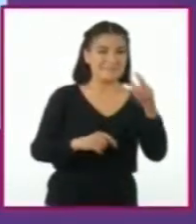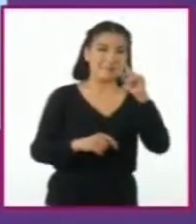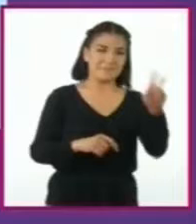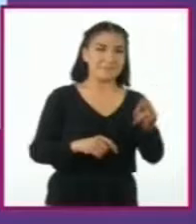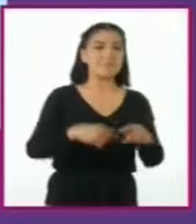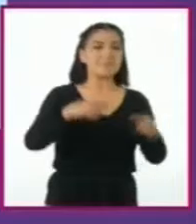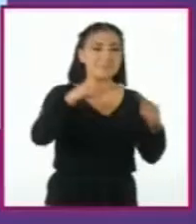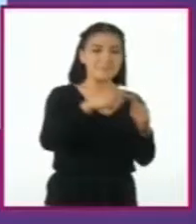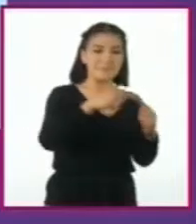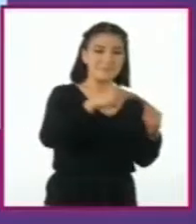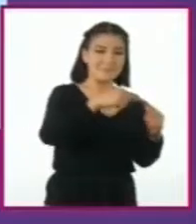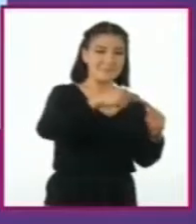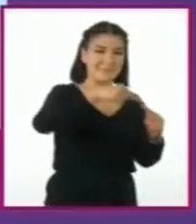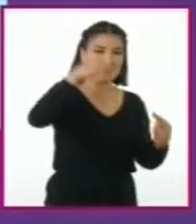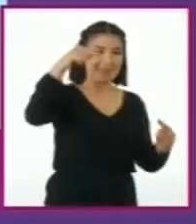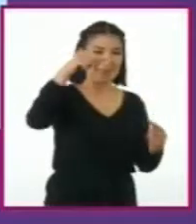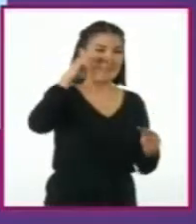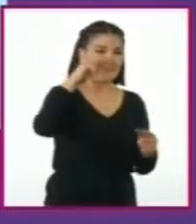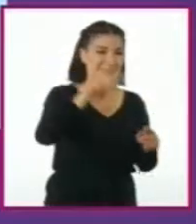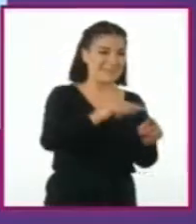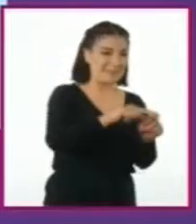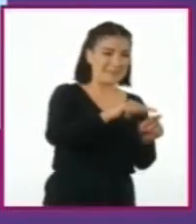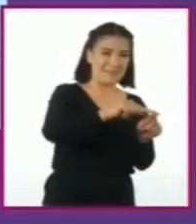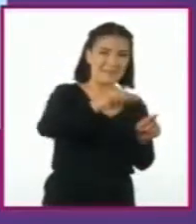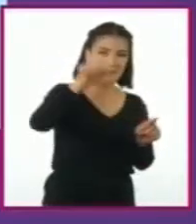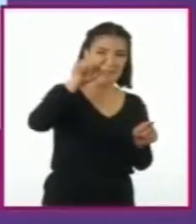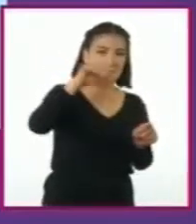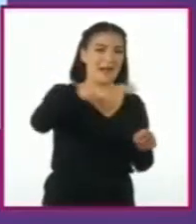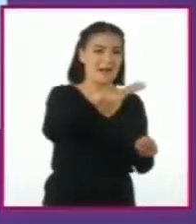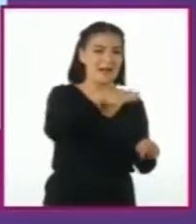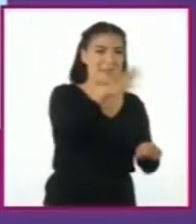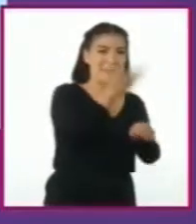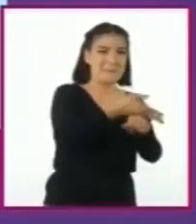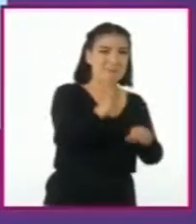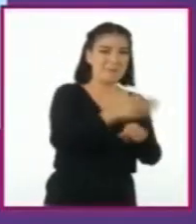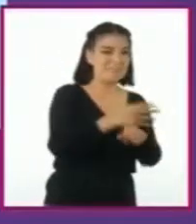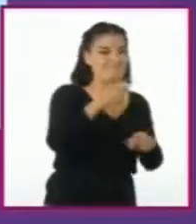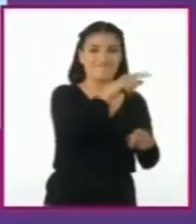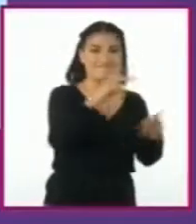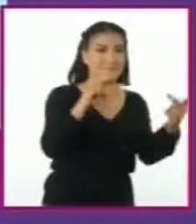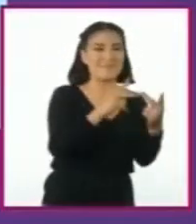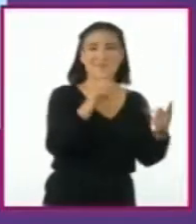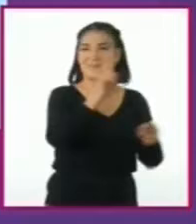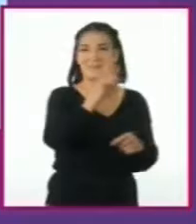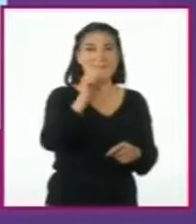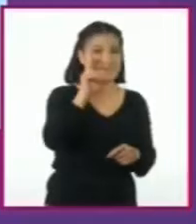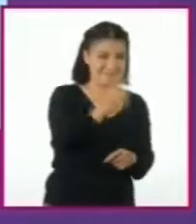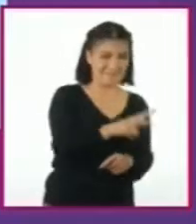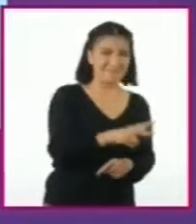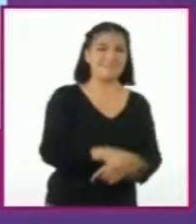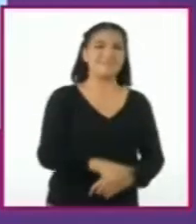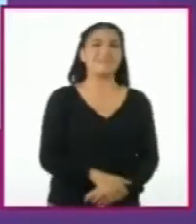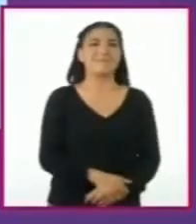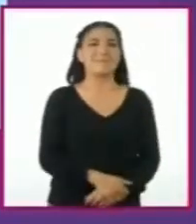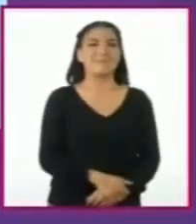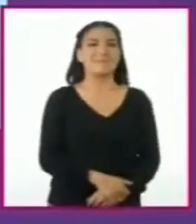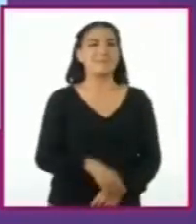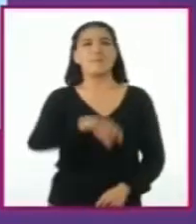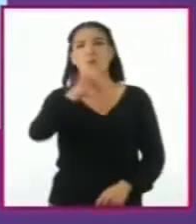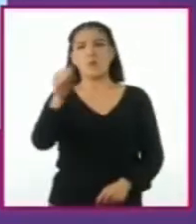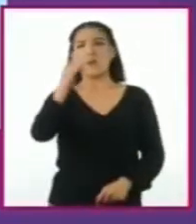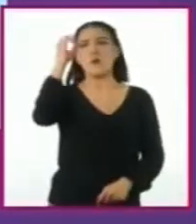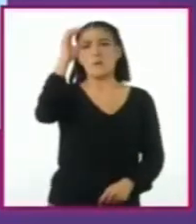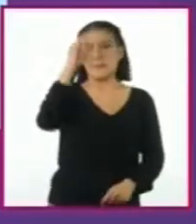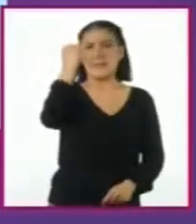de la tarjeta rayada y la diagonal de la tarjeta en blanco no coincide. ¿Lo ven? ¿Y qué observan en la imagen